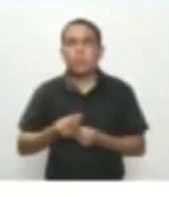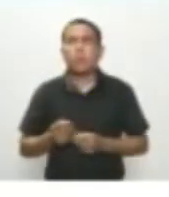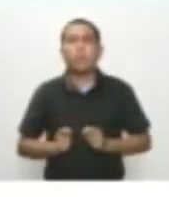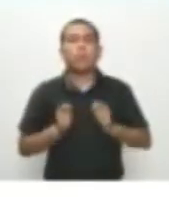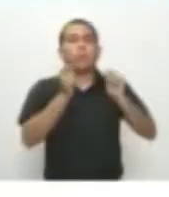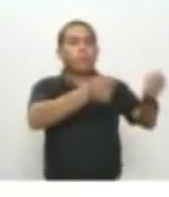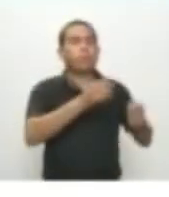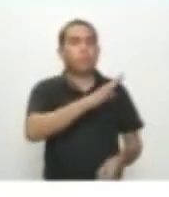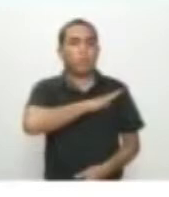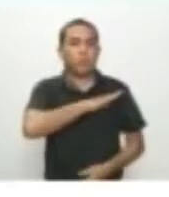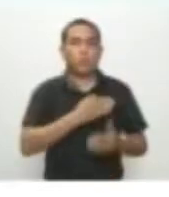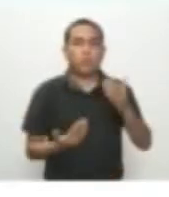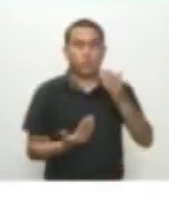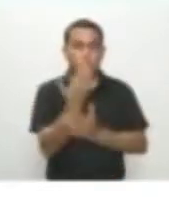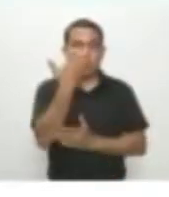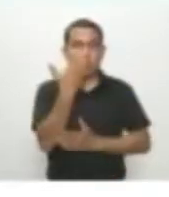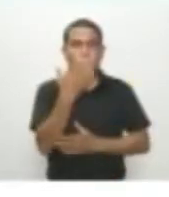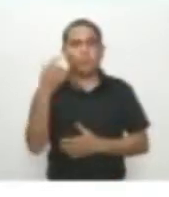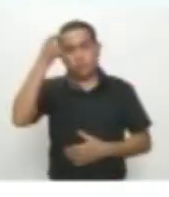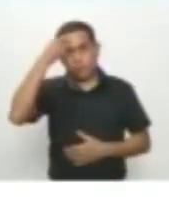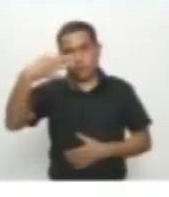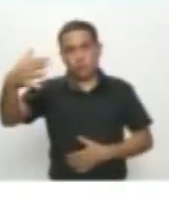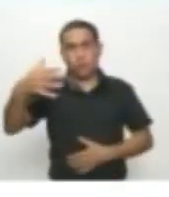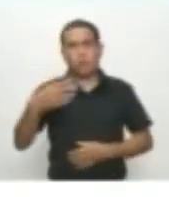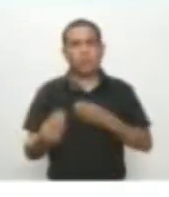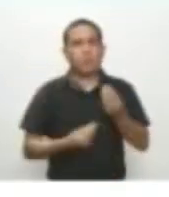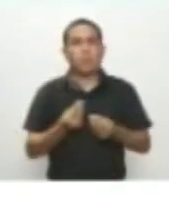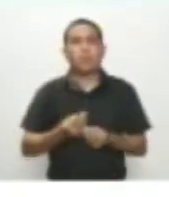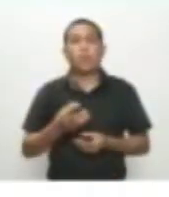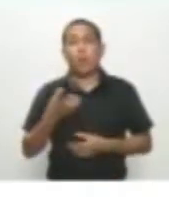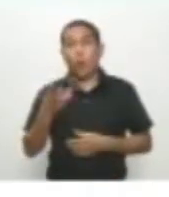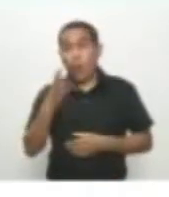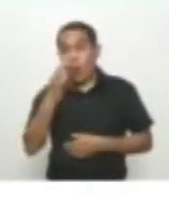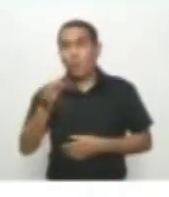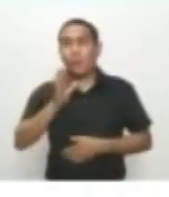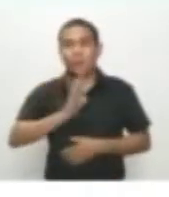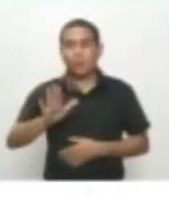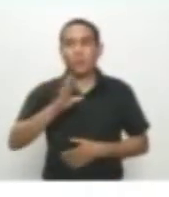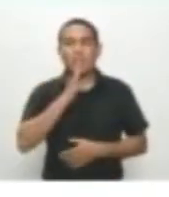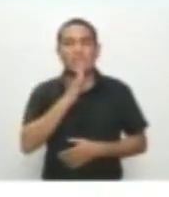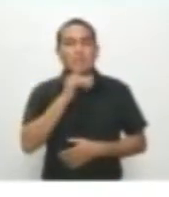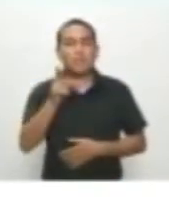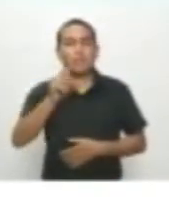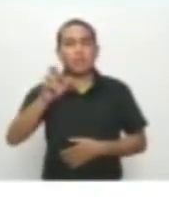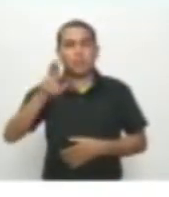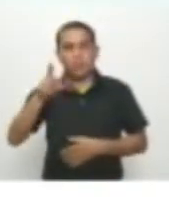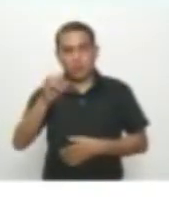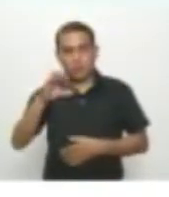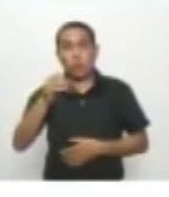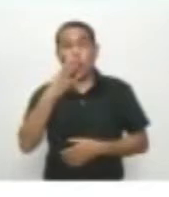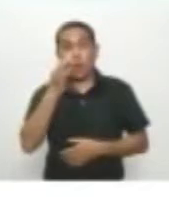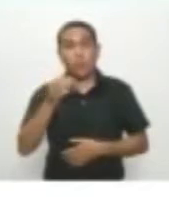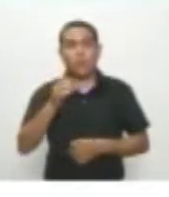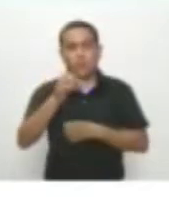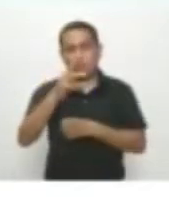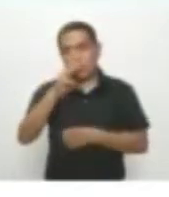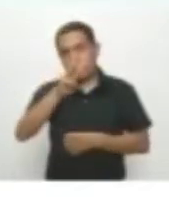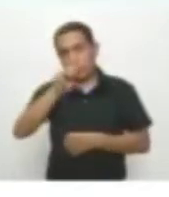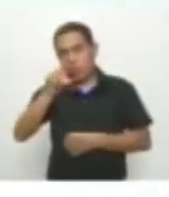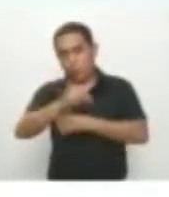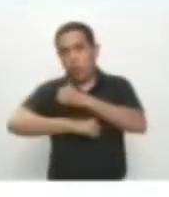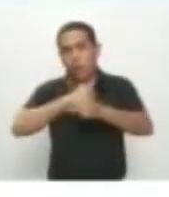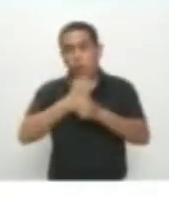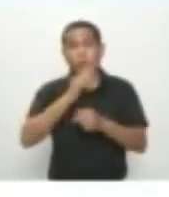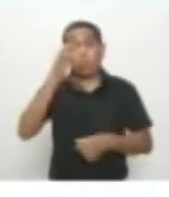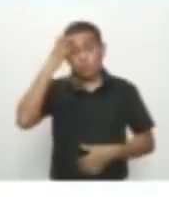Londoño Surek, actual director de la Agencia Presidencial de Cooperación. La designación del cartagenero de 31 años, profesional en